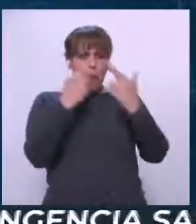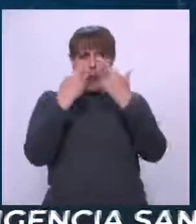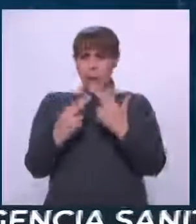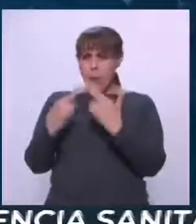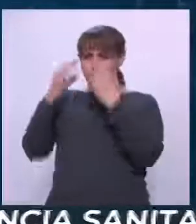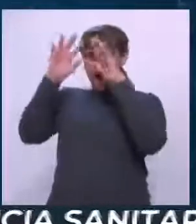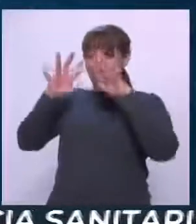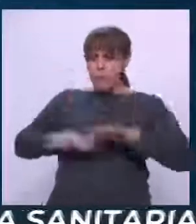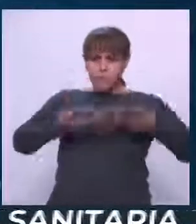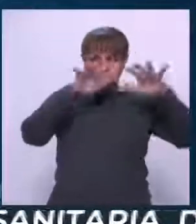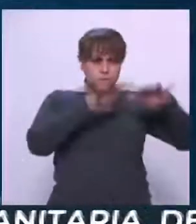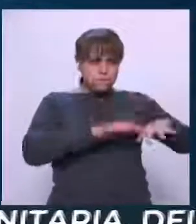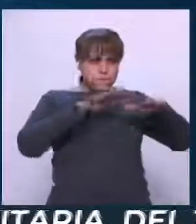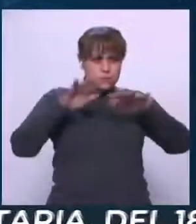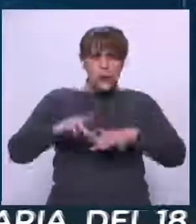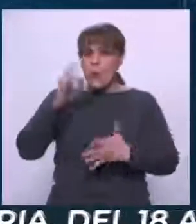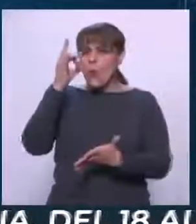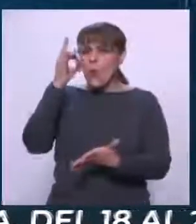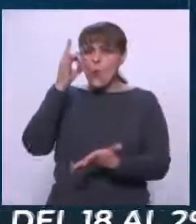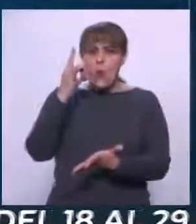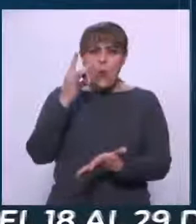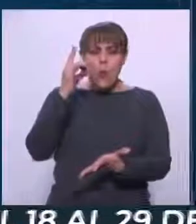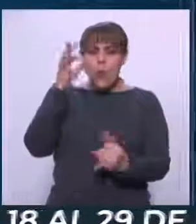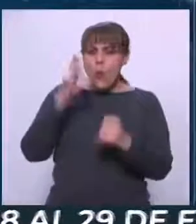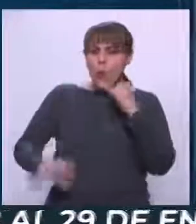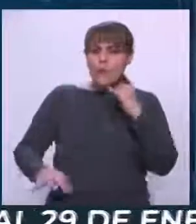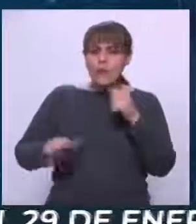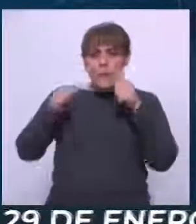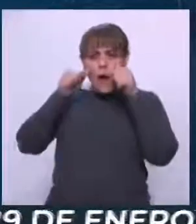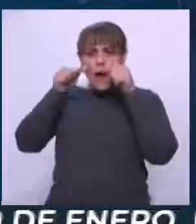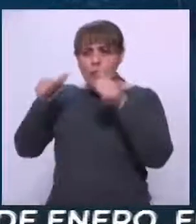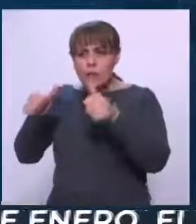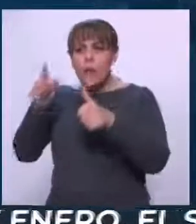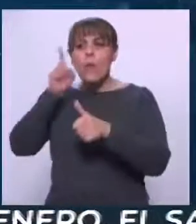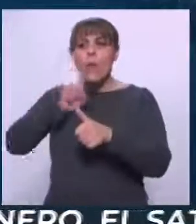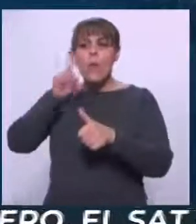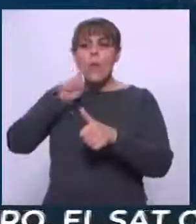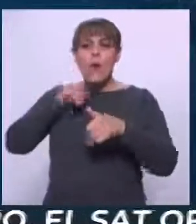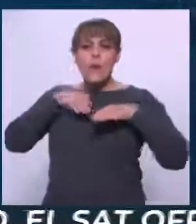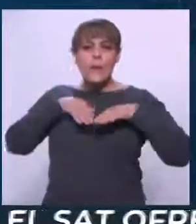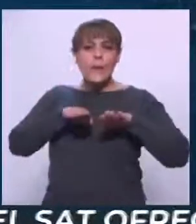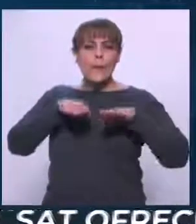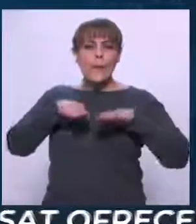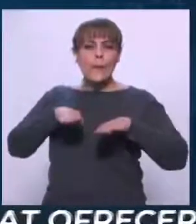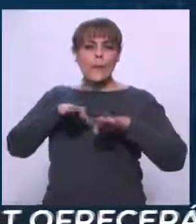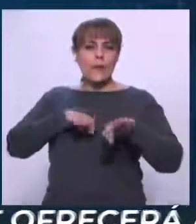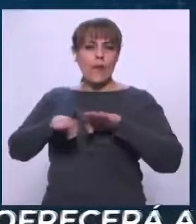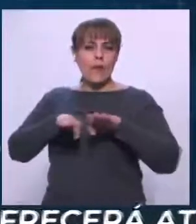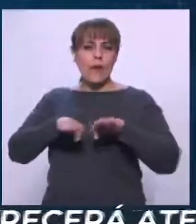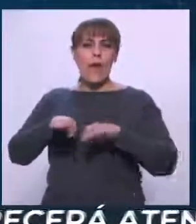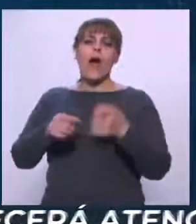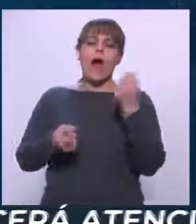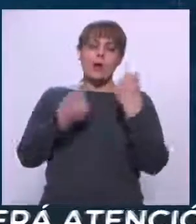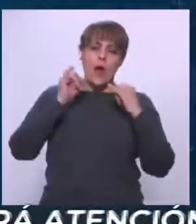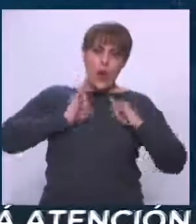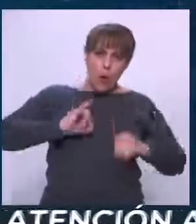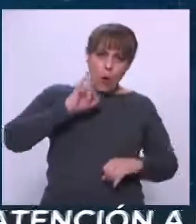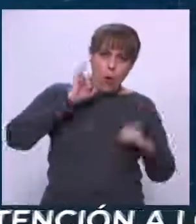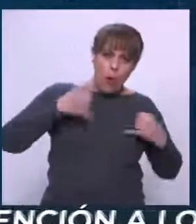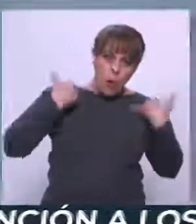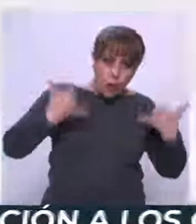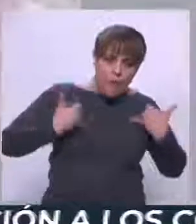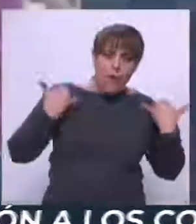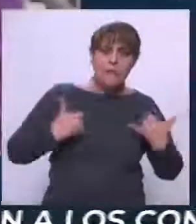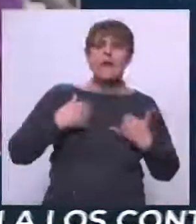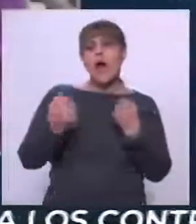las últimas que recordaron fueron a las costureras. Muchas costureras más jóvenes, unas